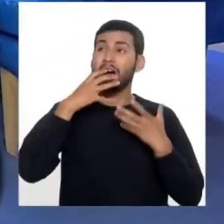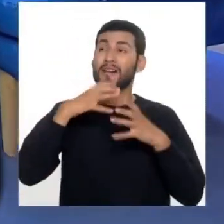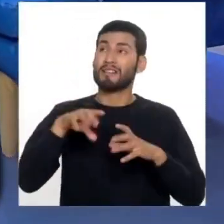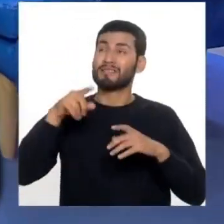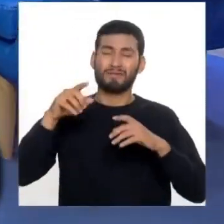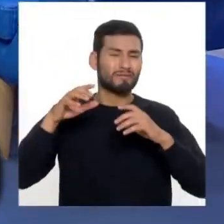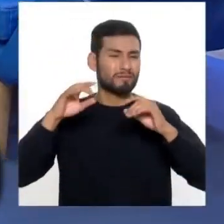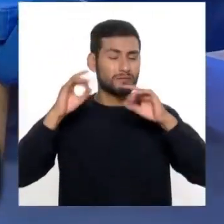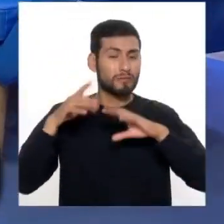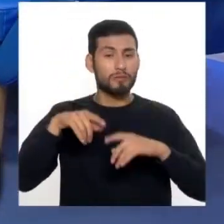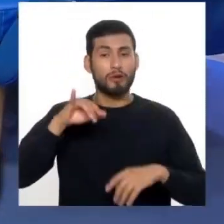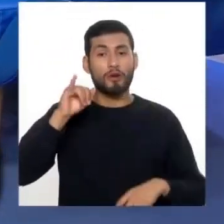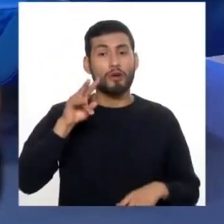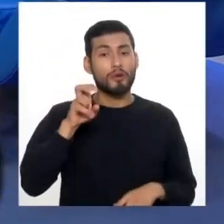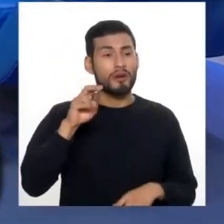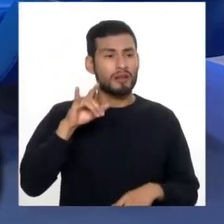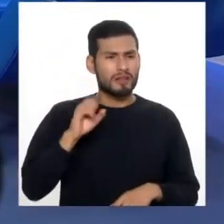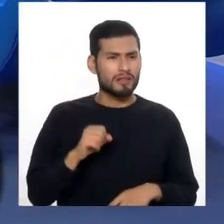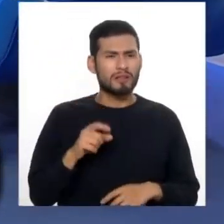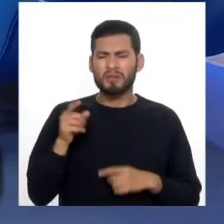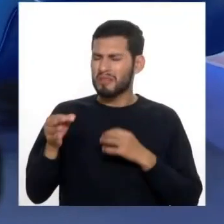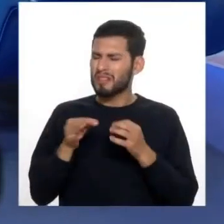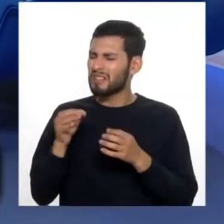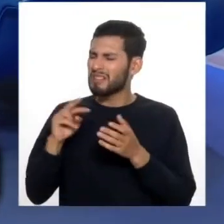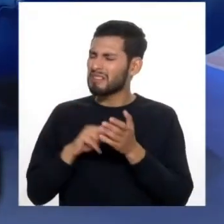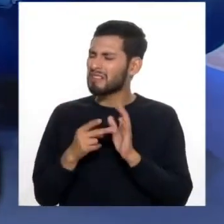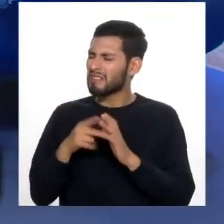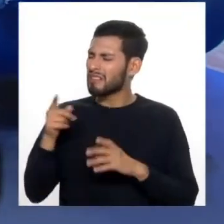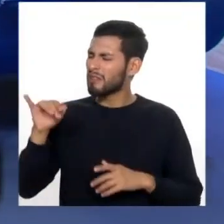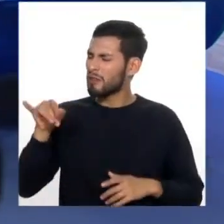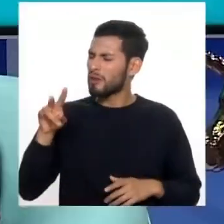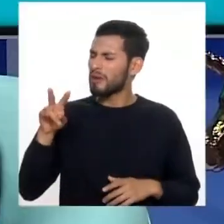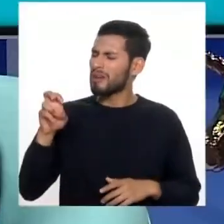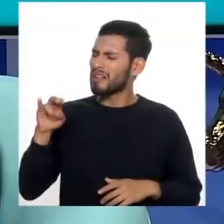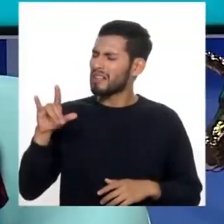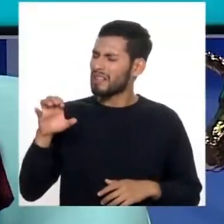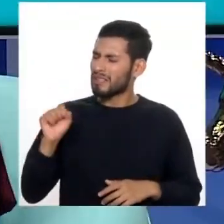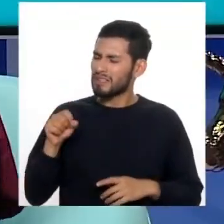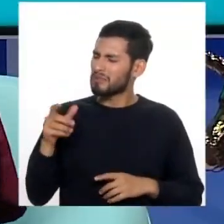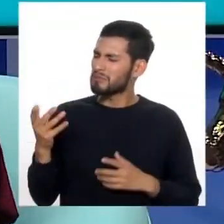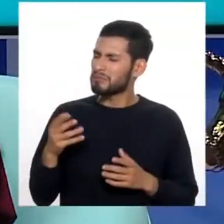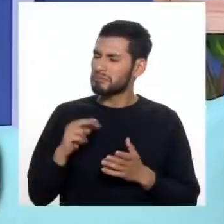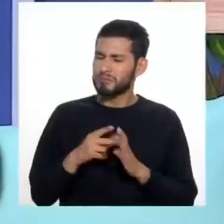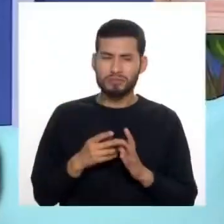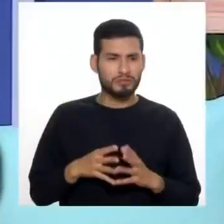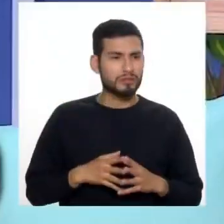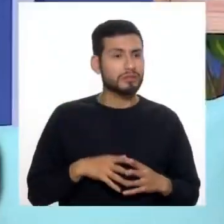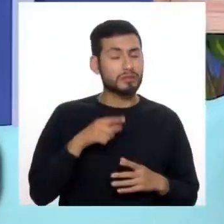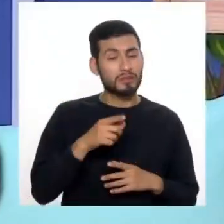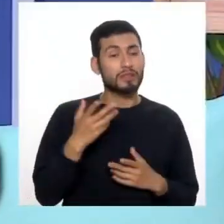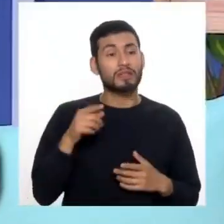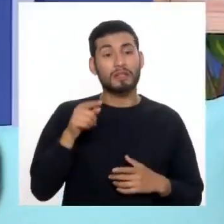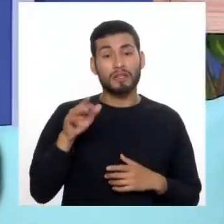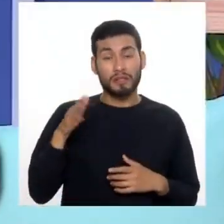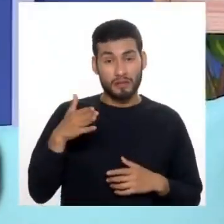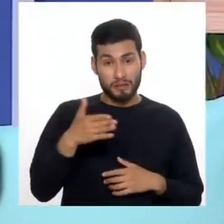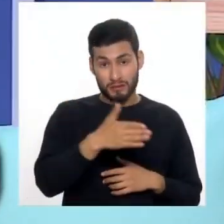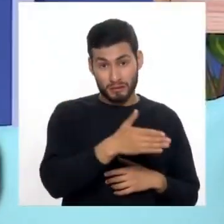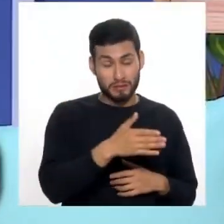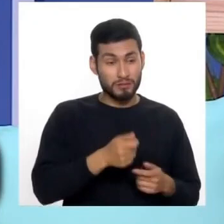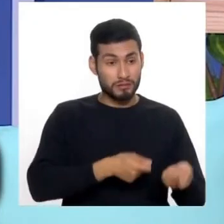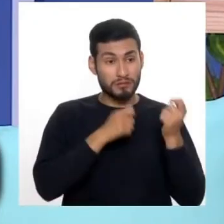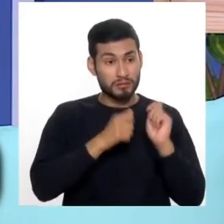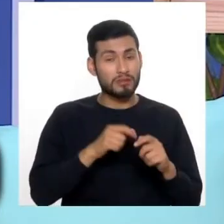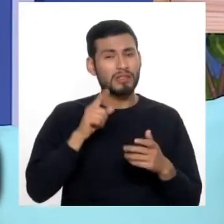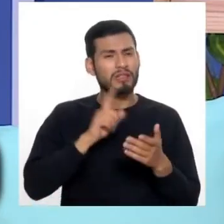Claro. Pero el tema es los juveniles ya tiene un tiempo. ¿Les podrías explicar al público exactamente qué significa esta captura de los juveniles? Sí, en general en las pesquerías lo